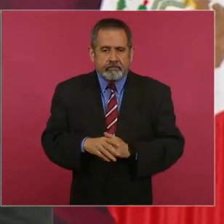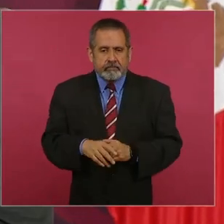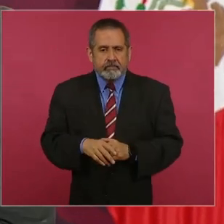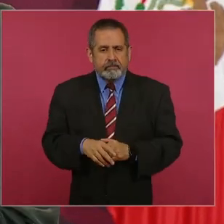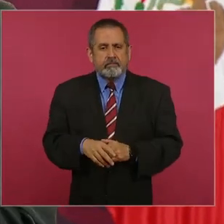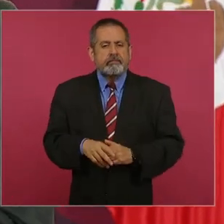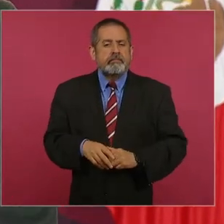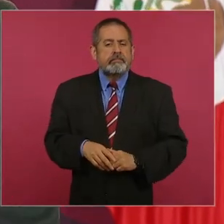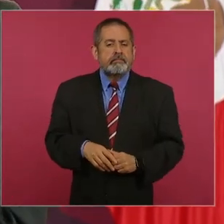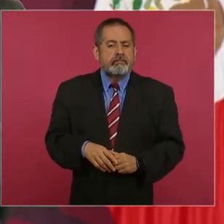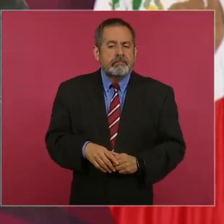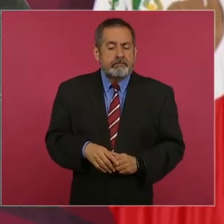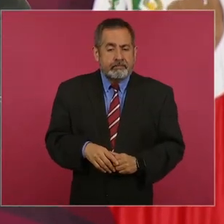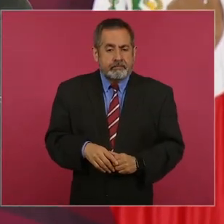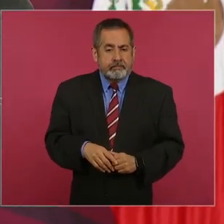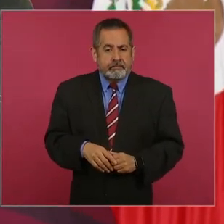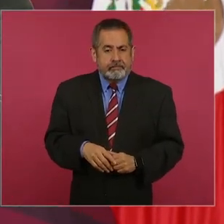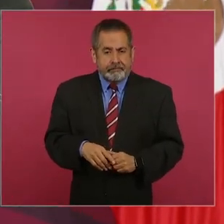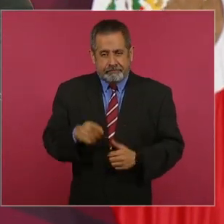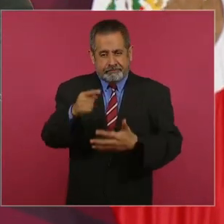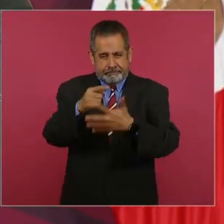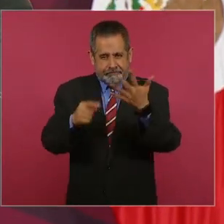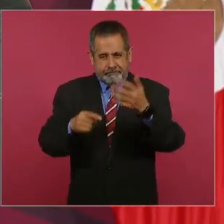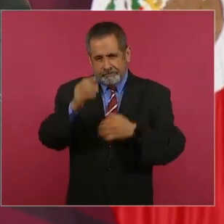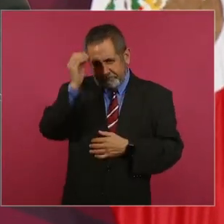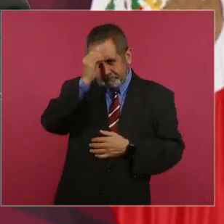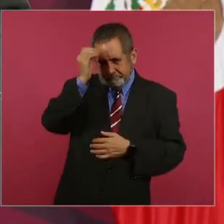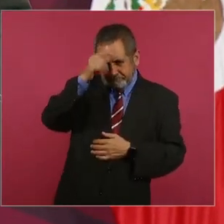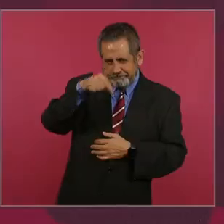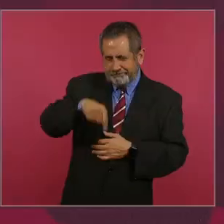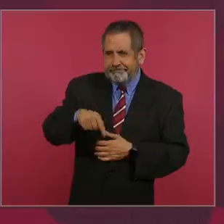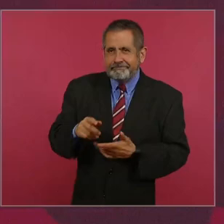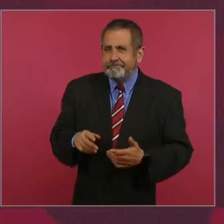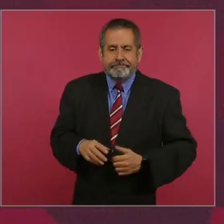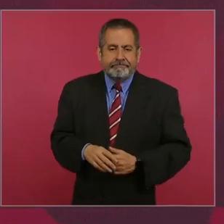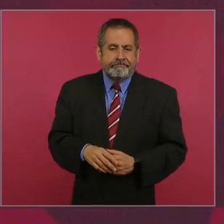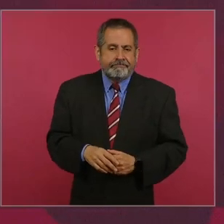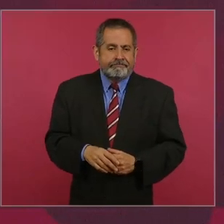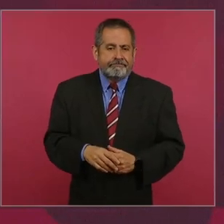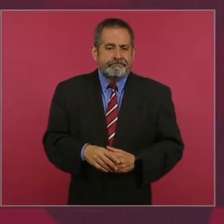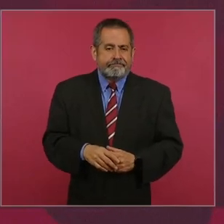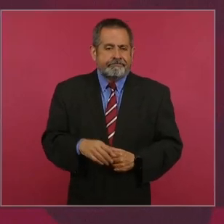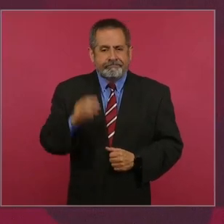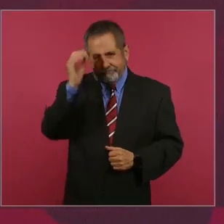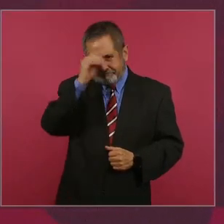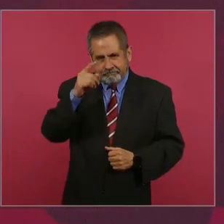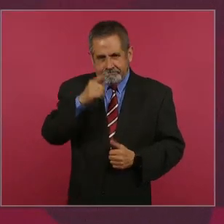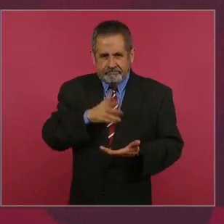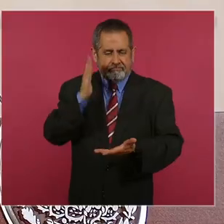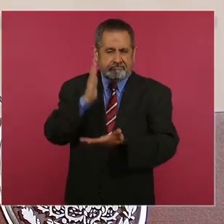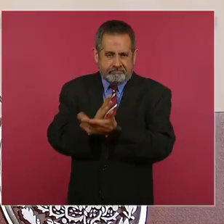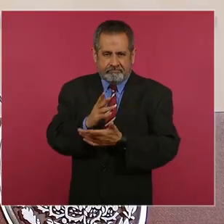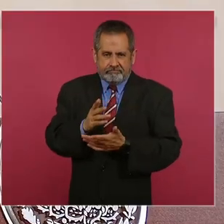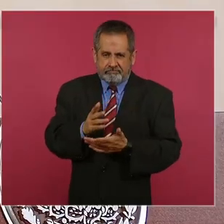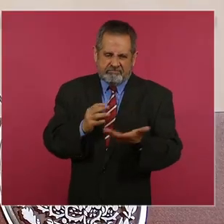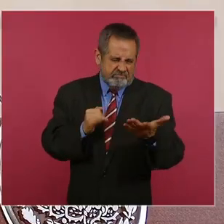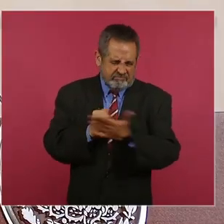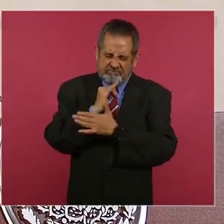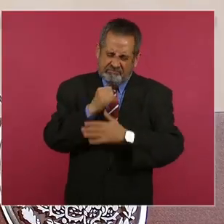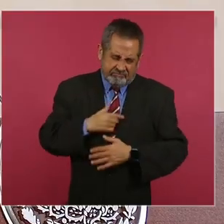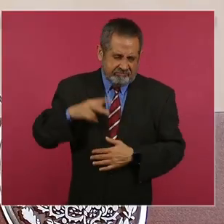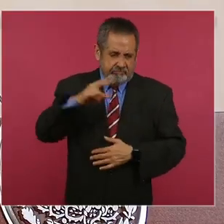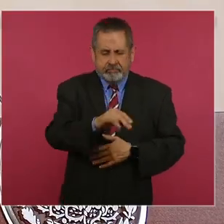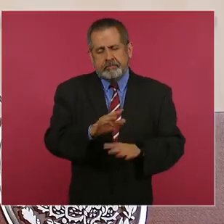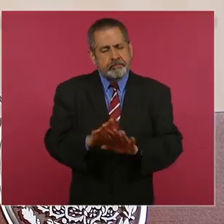todo esas opiniones aquí no son tajantes no son determinantes